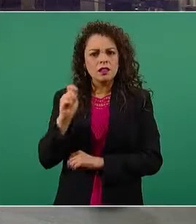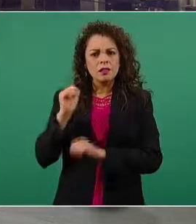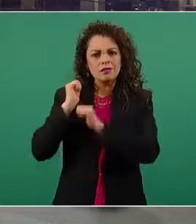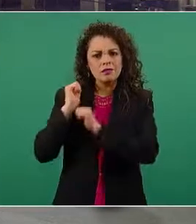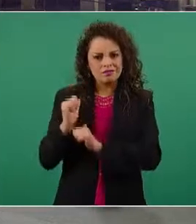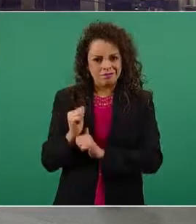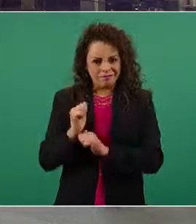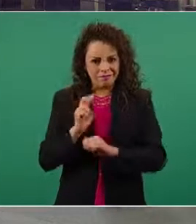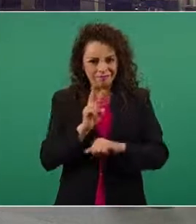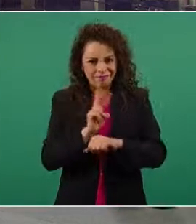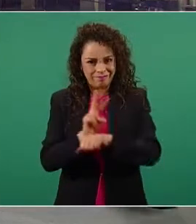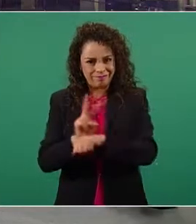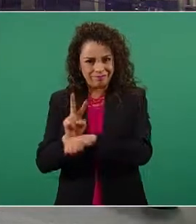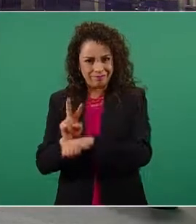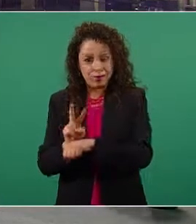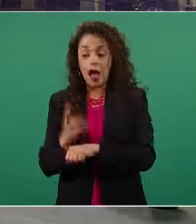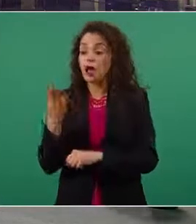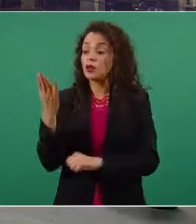Nueve.